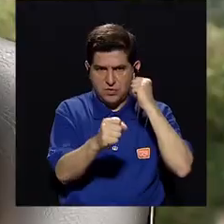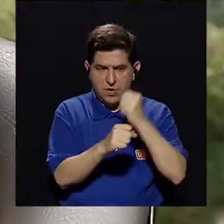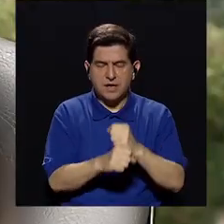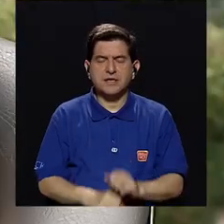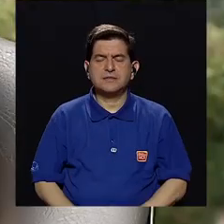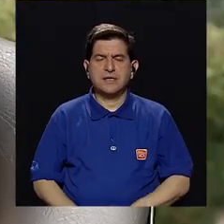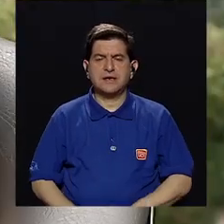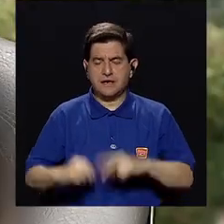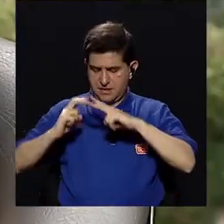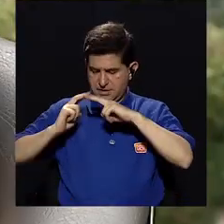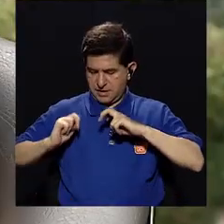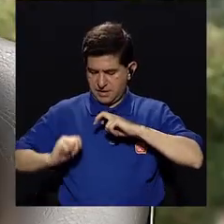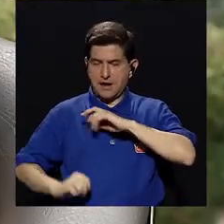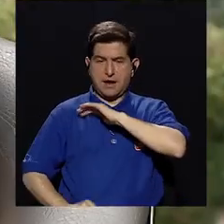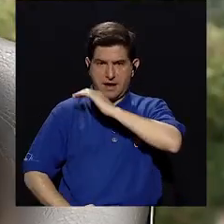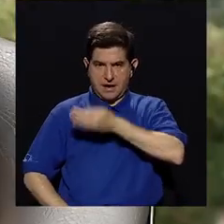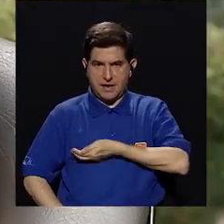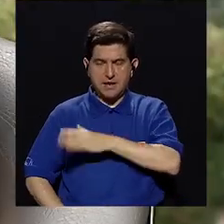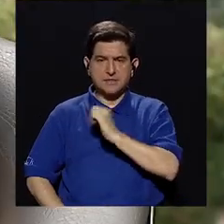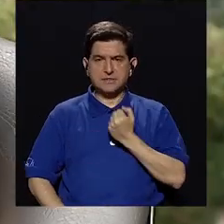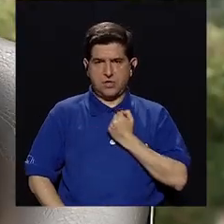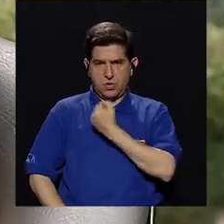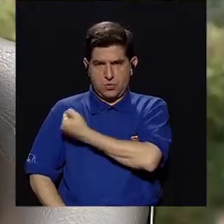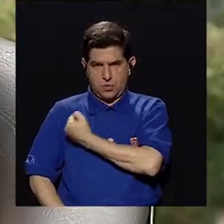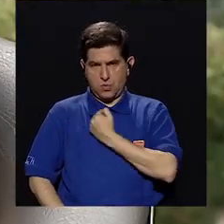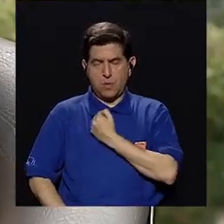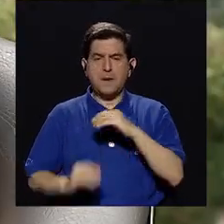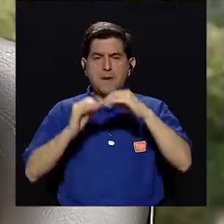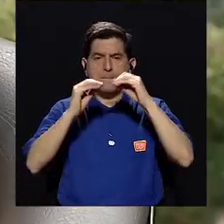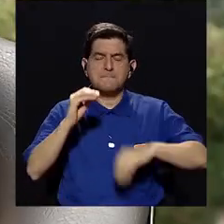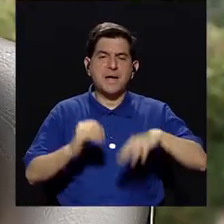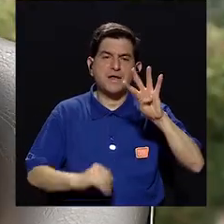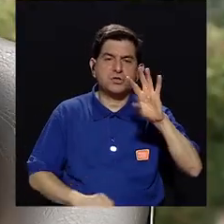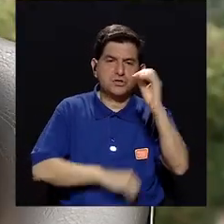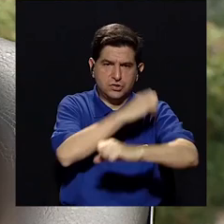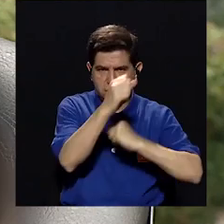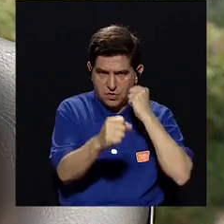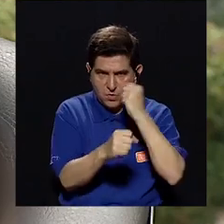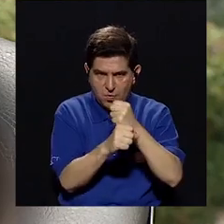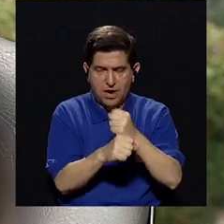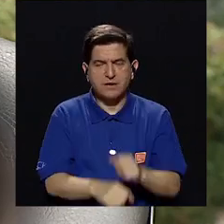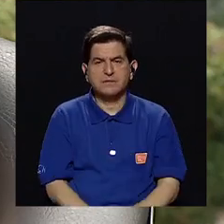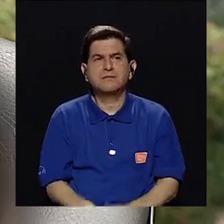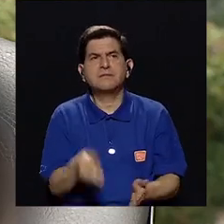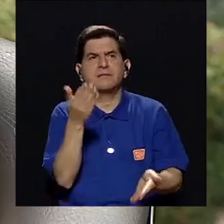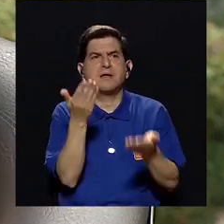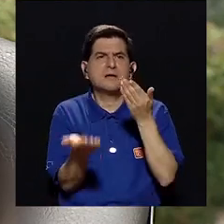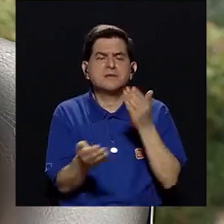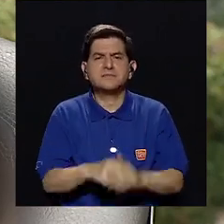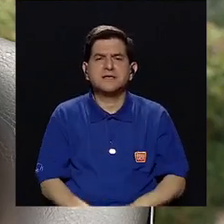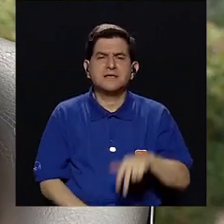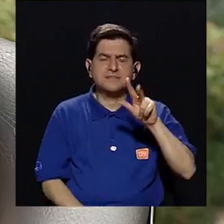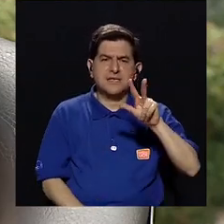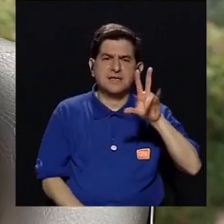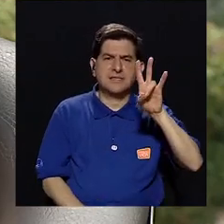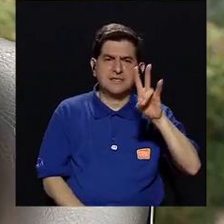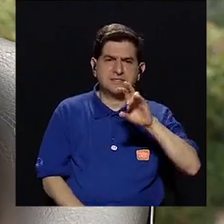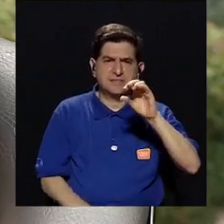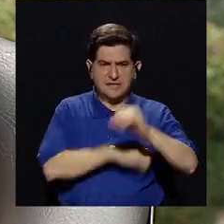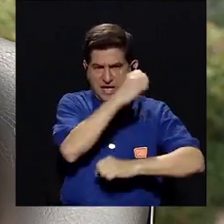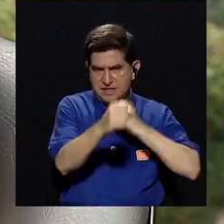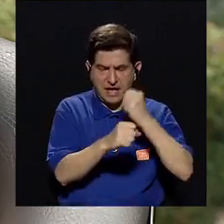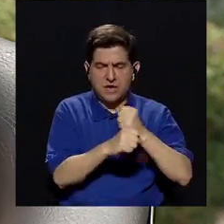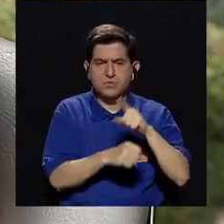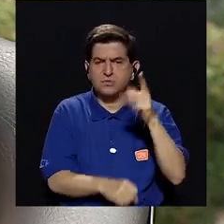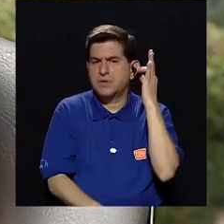hay que hacerse mamografías ultrasonidos menos de 40 digamos ya los 37 años una